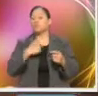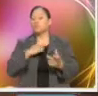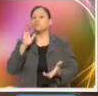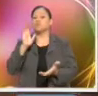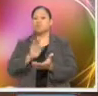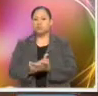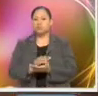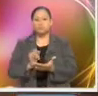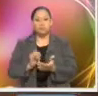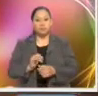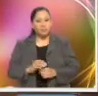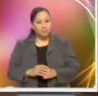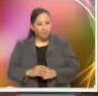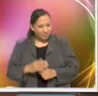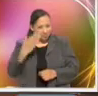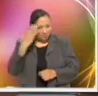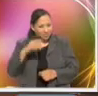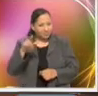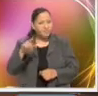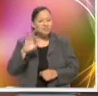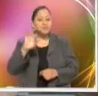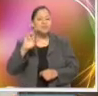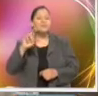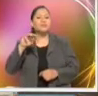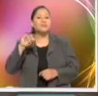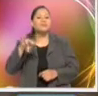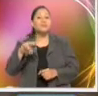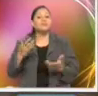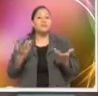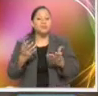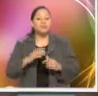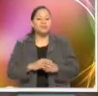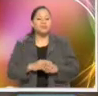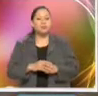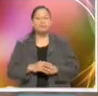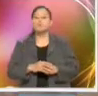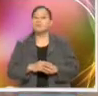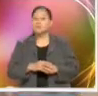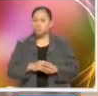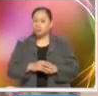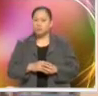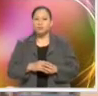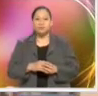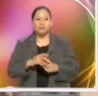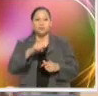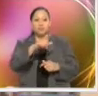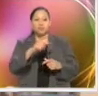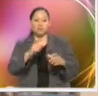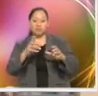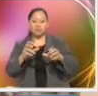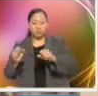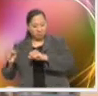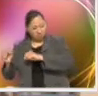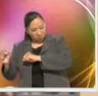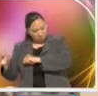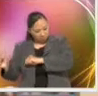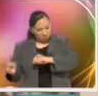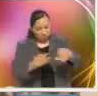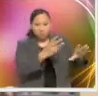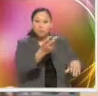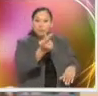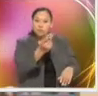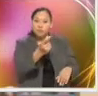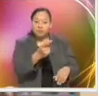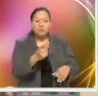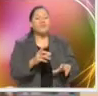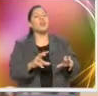a casar. ¿Y sabe lo que hizo Don Fermín? Le hizo como quiso y al pobre peón lo lanzó a aquella jauría de